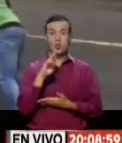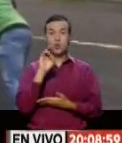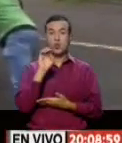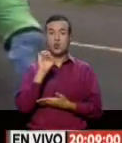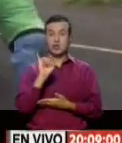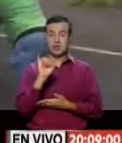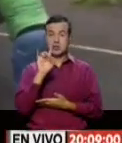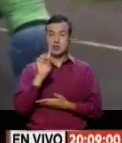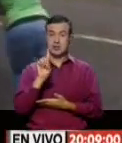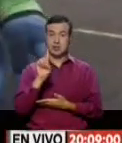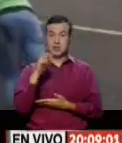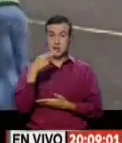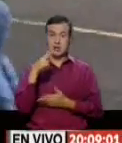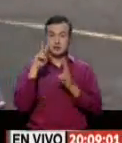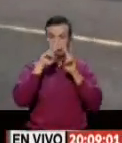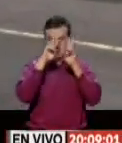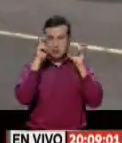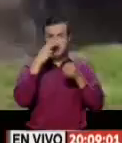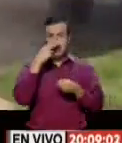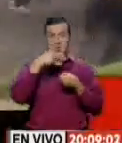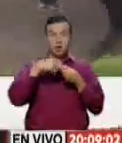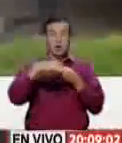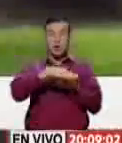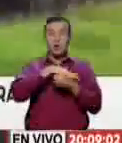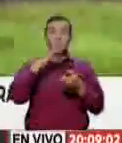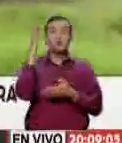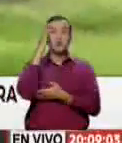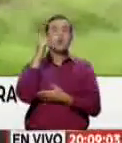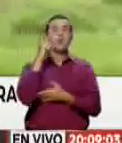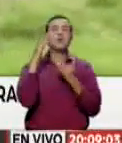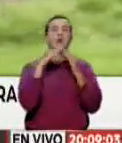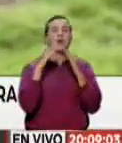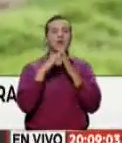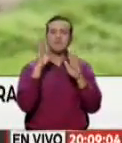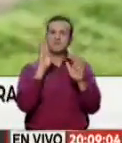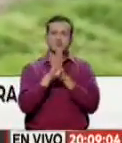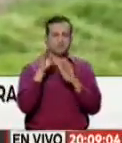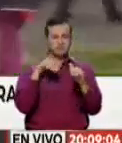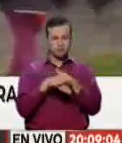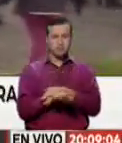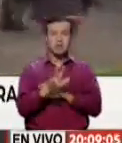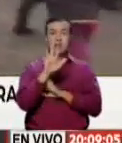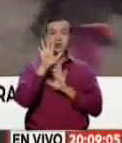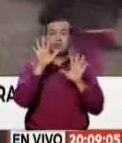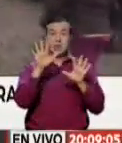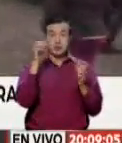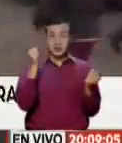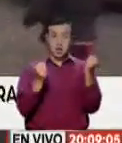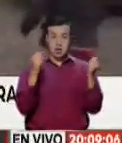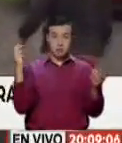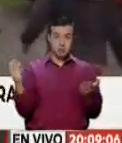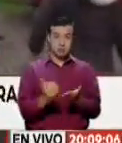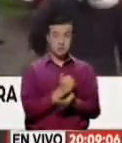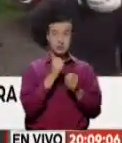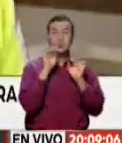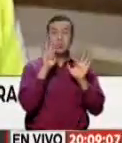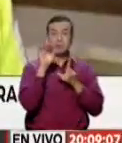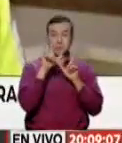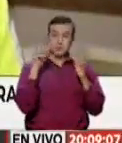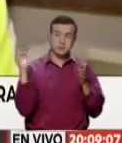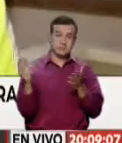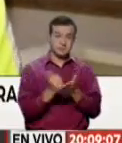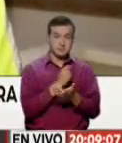para controlar el contrabando de combustibles en Tulcán, se allanó una vivienda, se retuvo 10 vehículos y la detención de 9 personas.